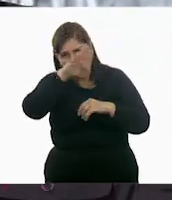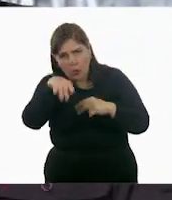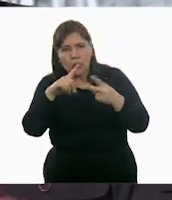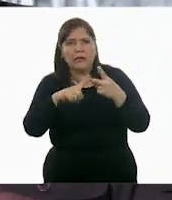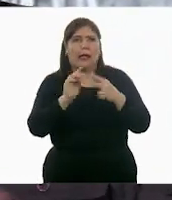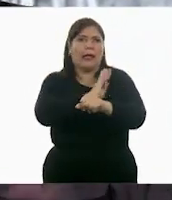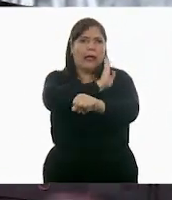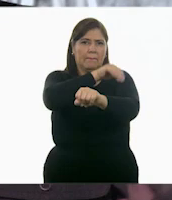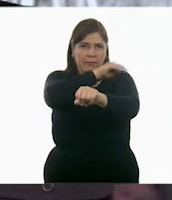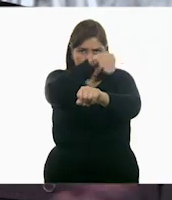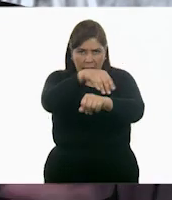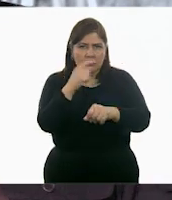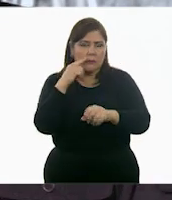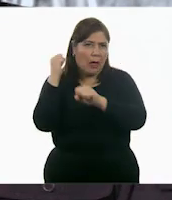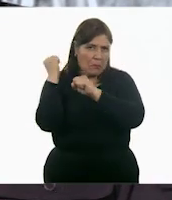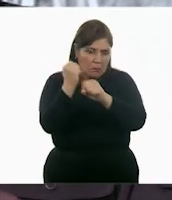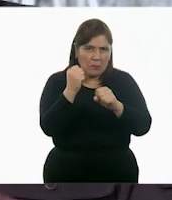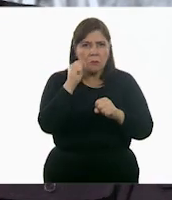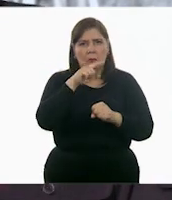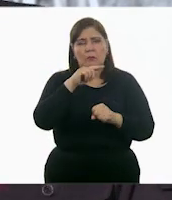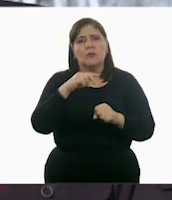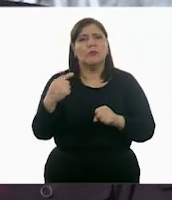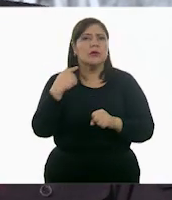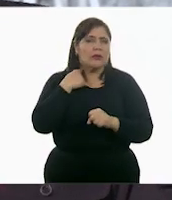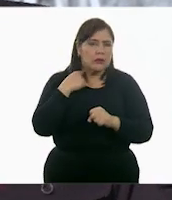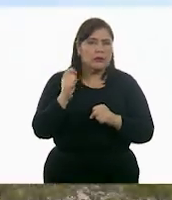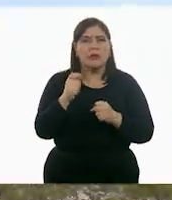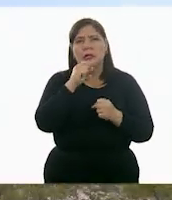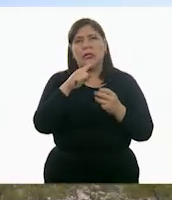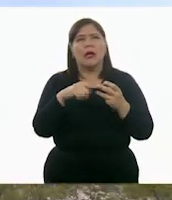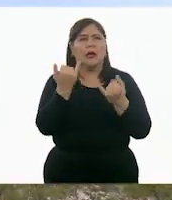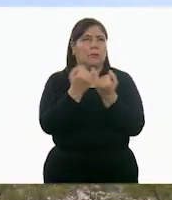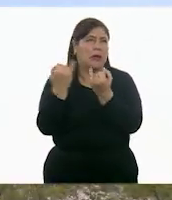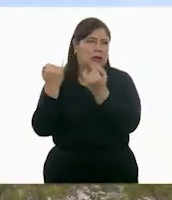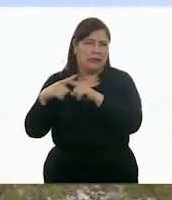mataban estos elefantes de la era del hielo.